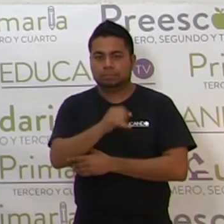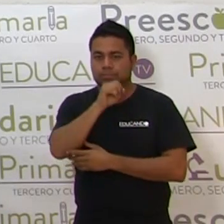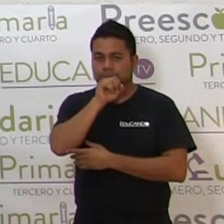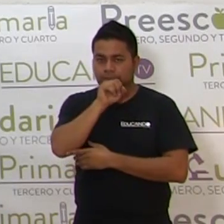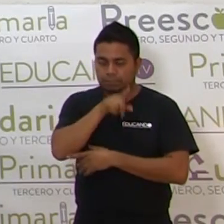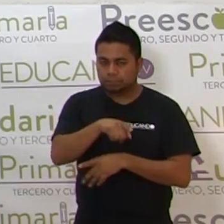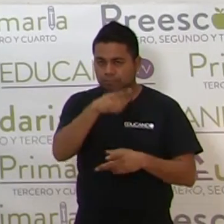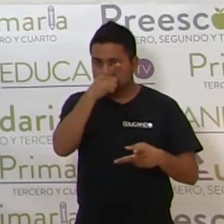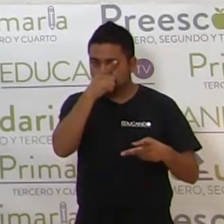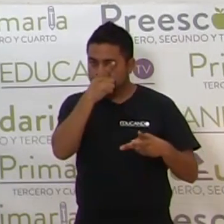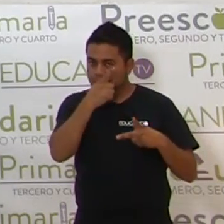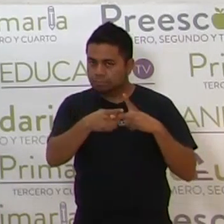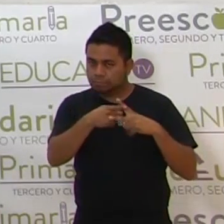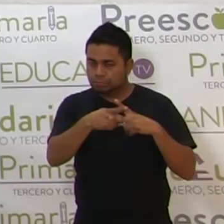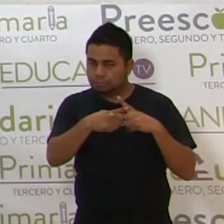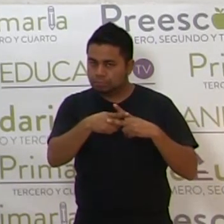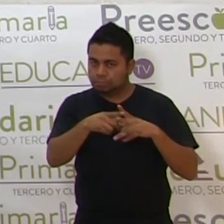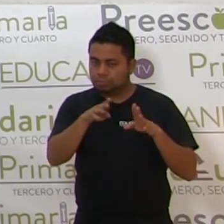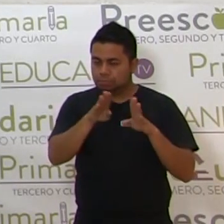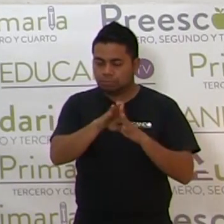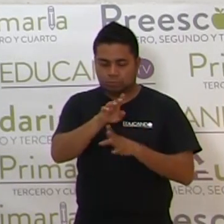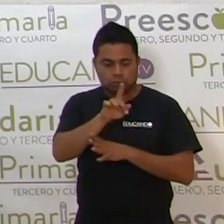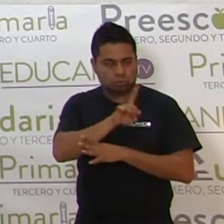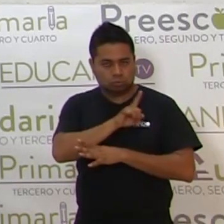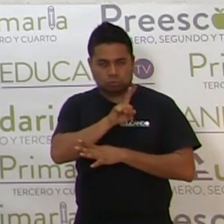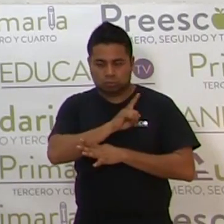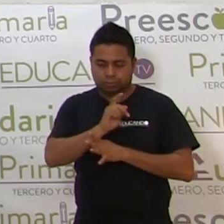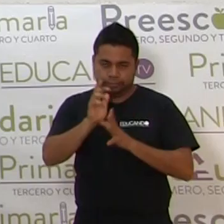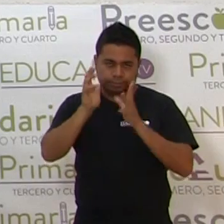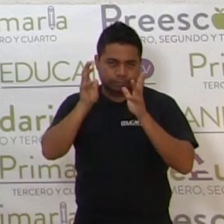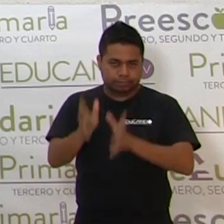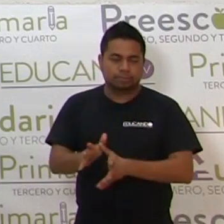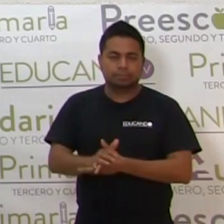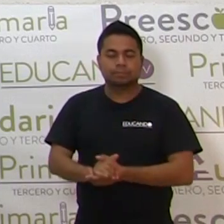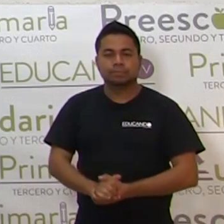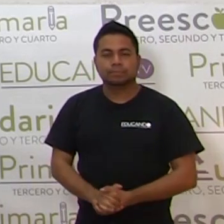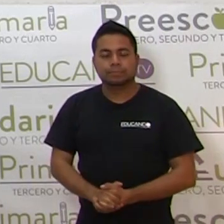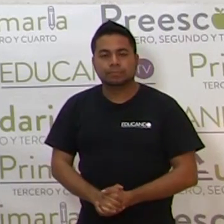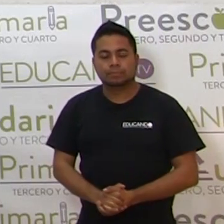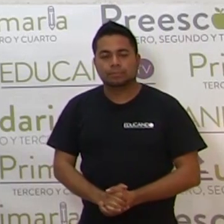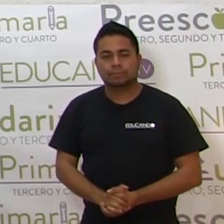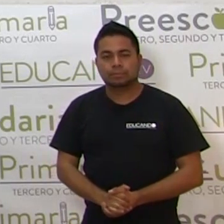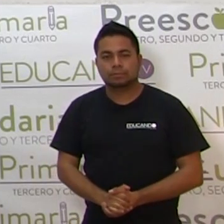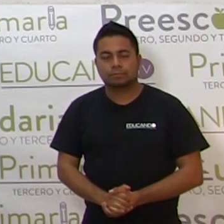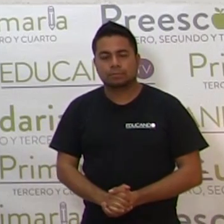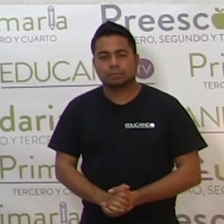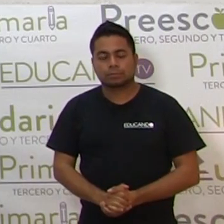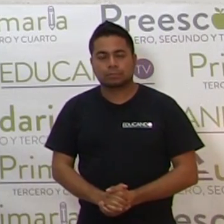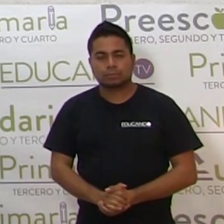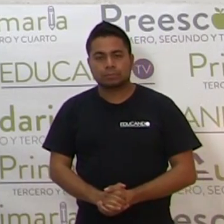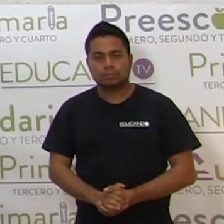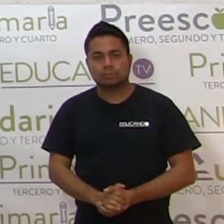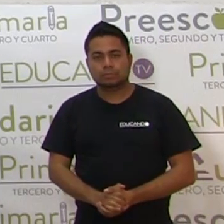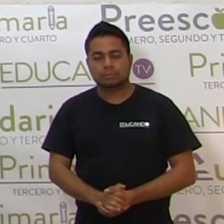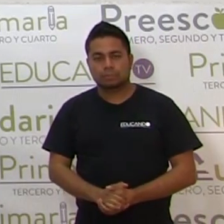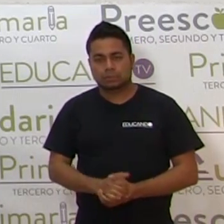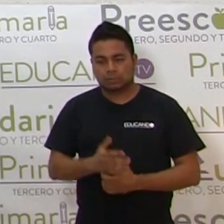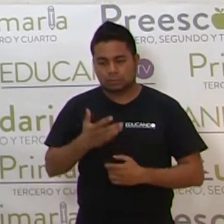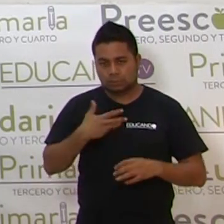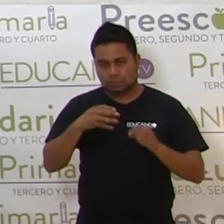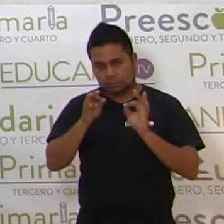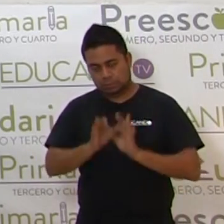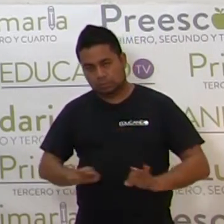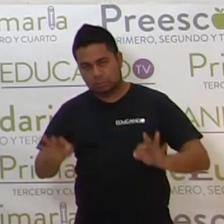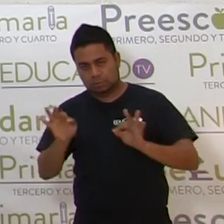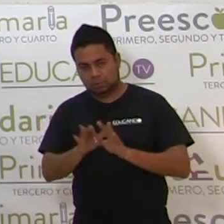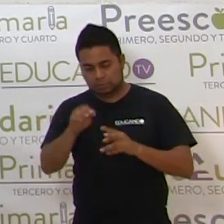contar como sola. ¿Bien? Es importante definir dos cosas